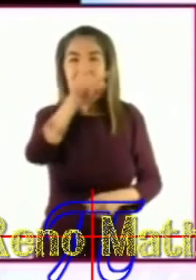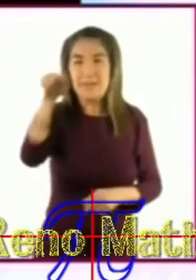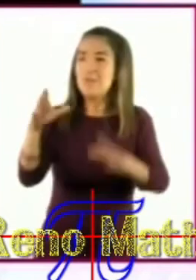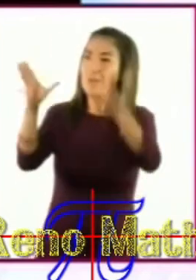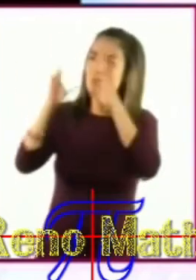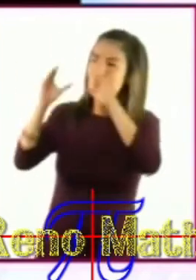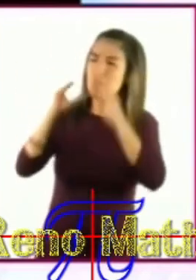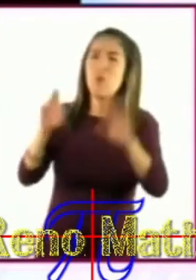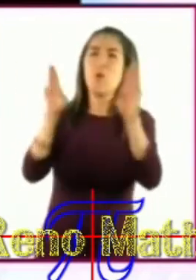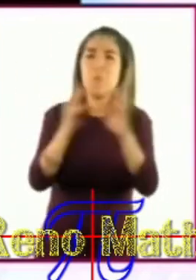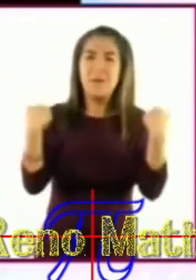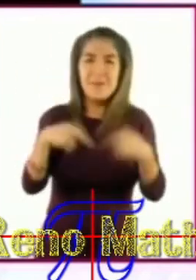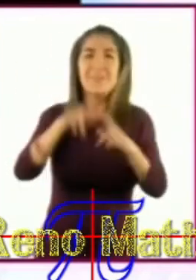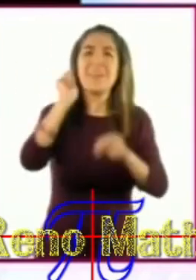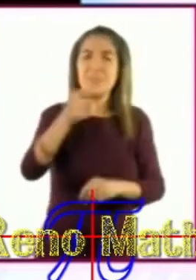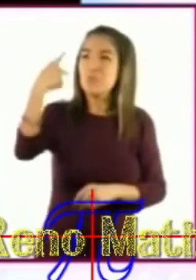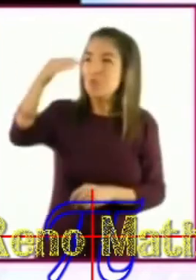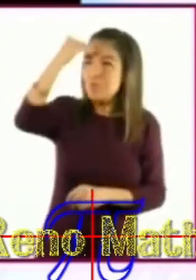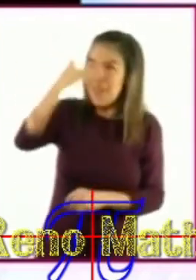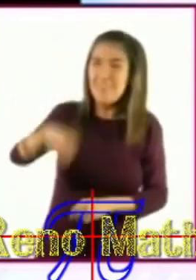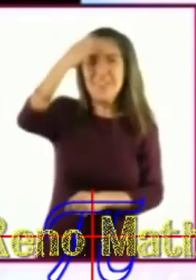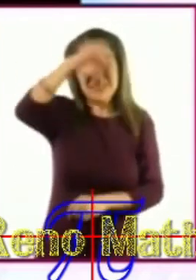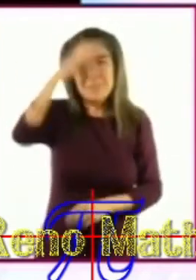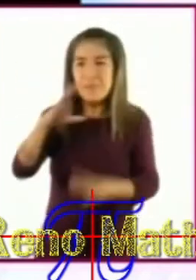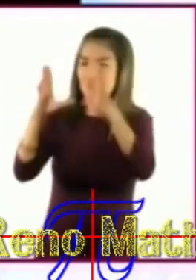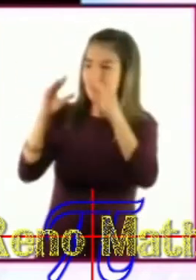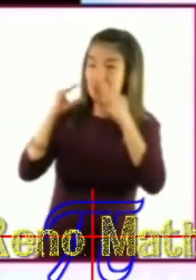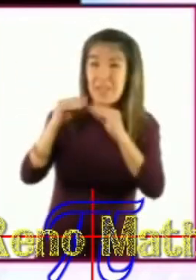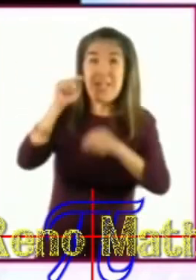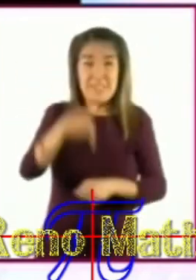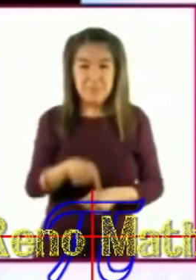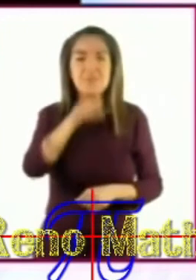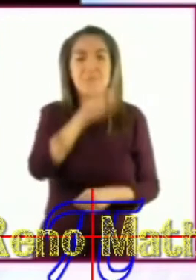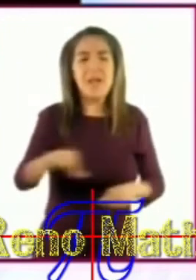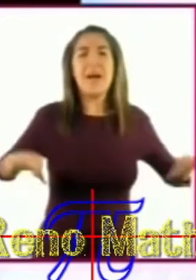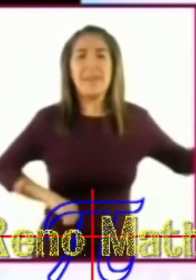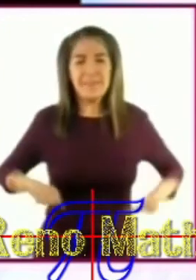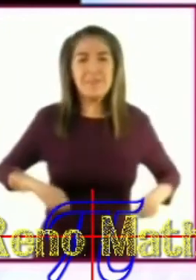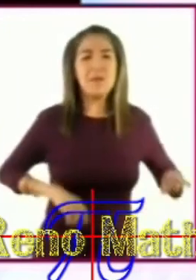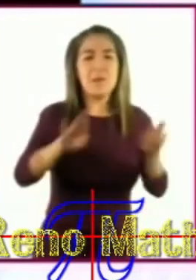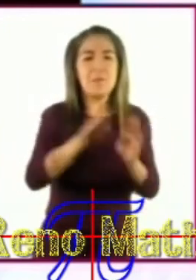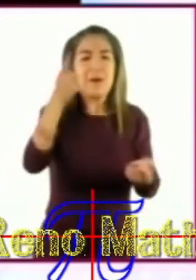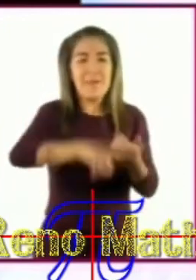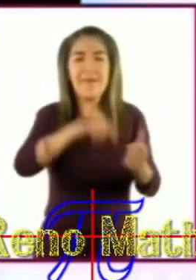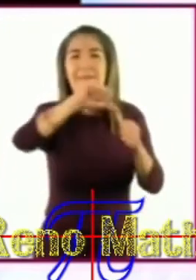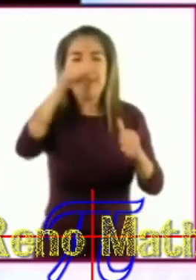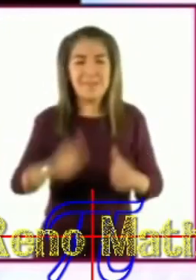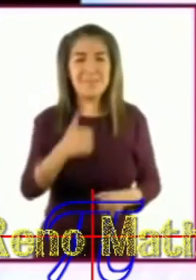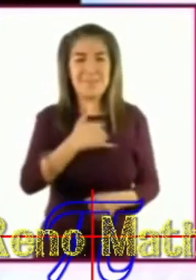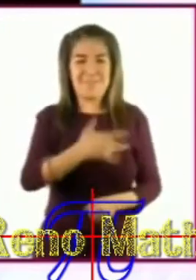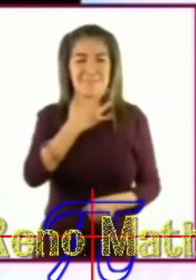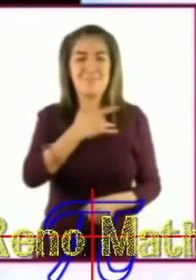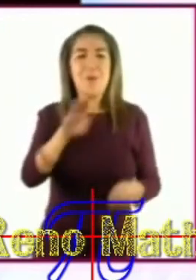flujo de sus ideas, inquietudes y saberes, creo que las expresiones musicales me motivaron.